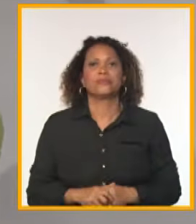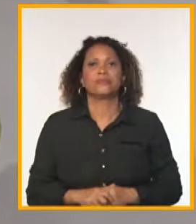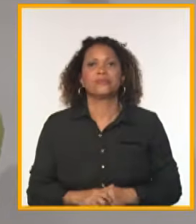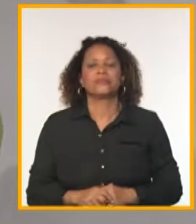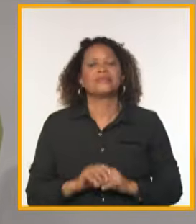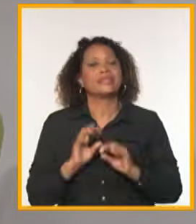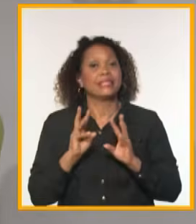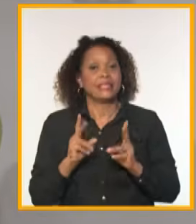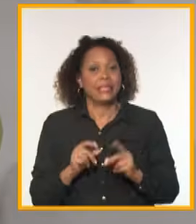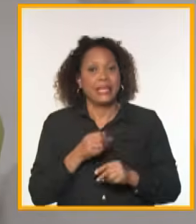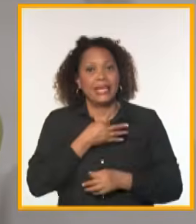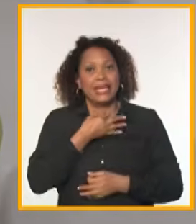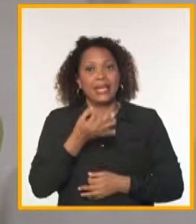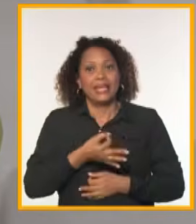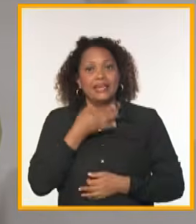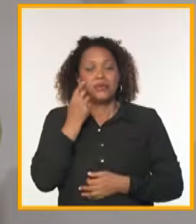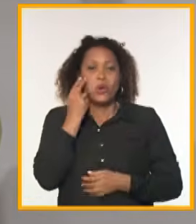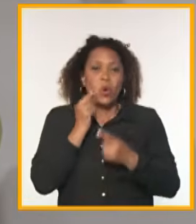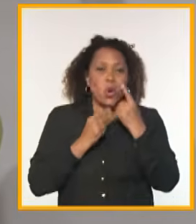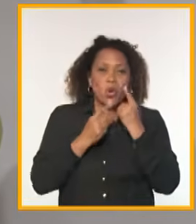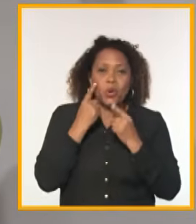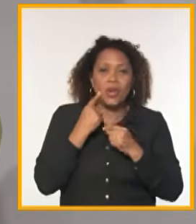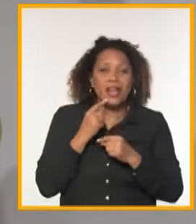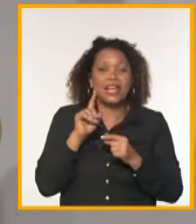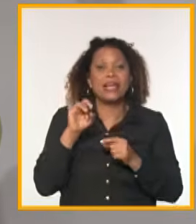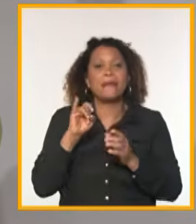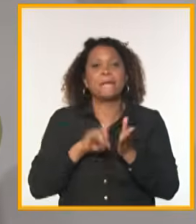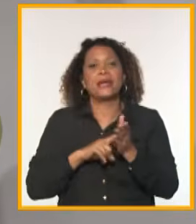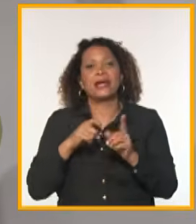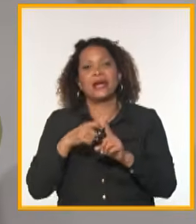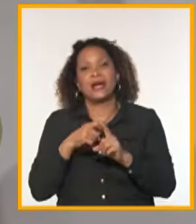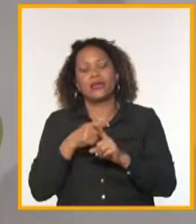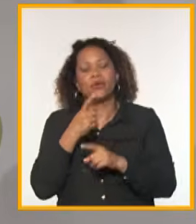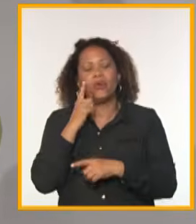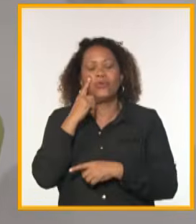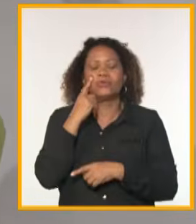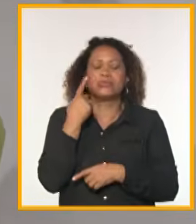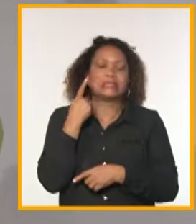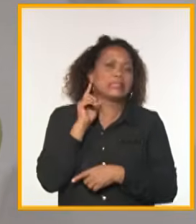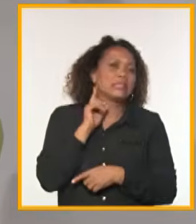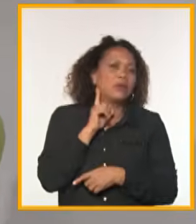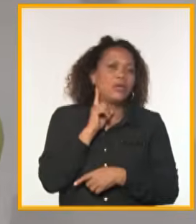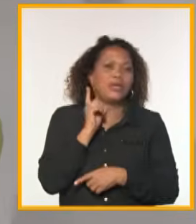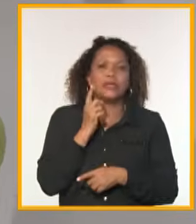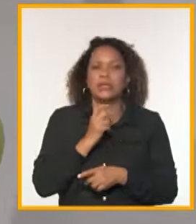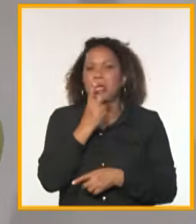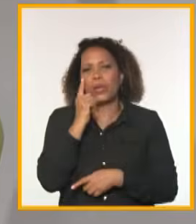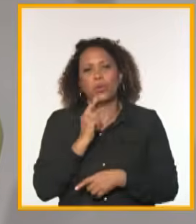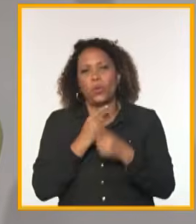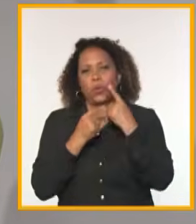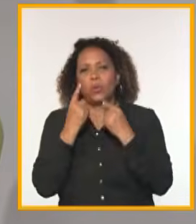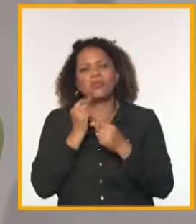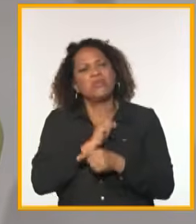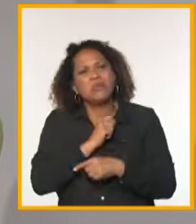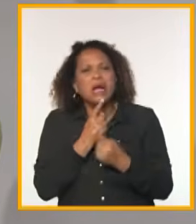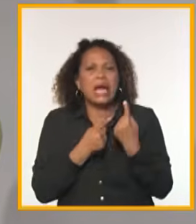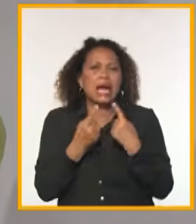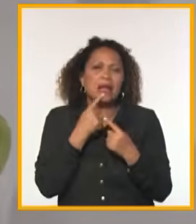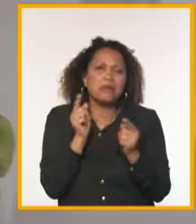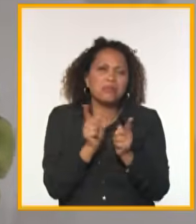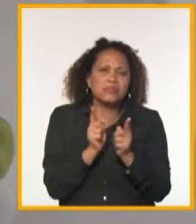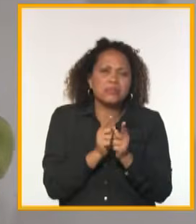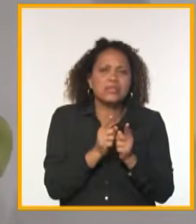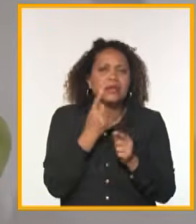historias a mí me hicieron llorar muchísimo ahí en el IPK, lo que escuché, pero quiero que ustedes, por lo menos un pedacito de lo que podamos